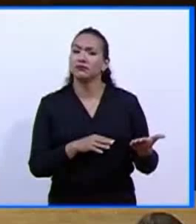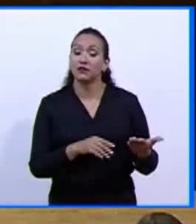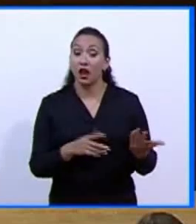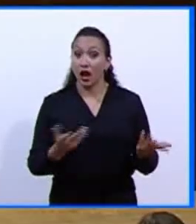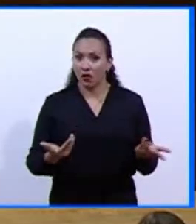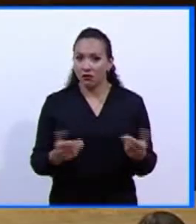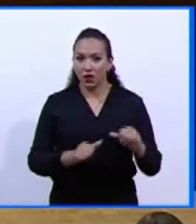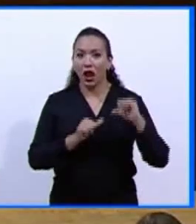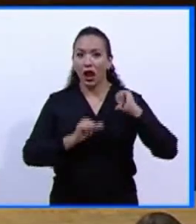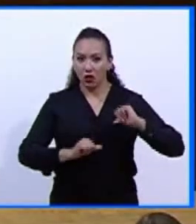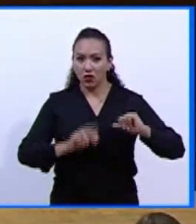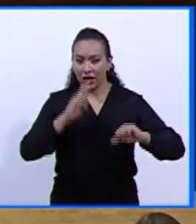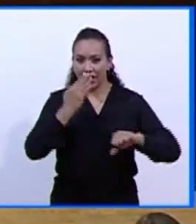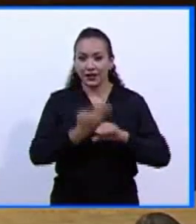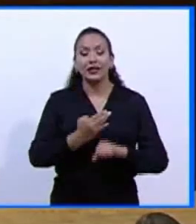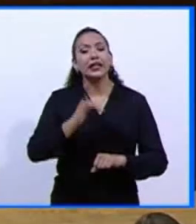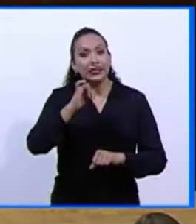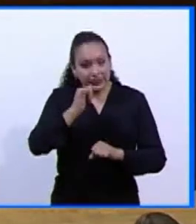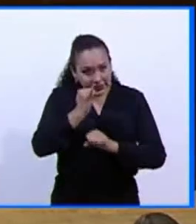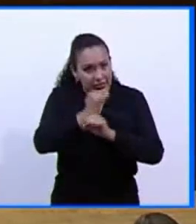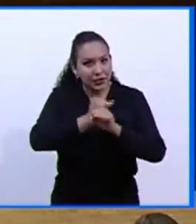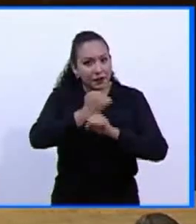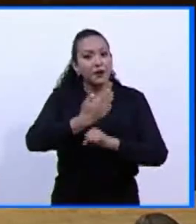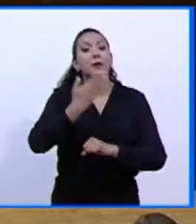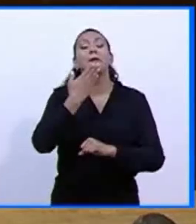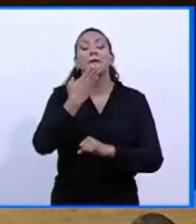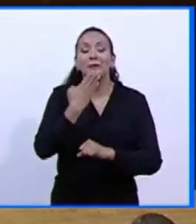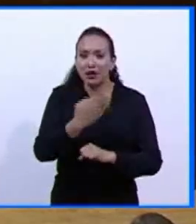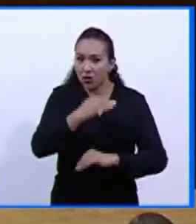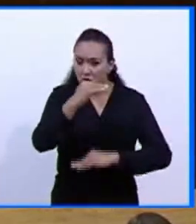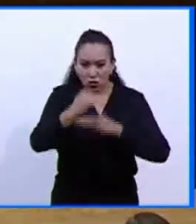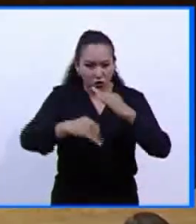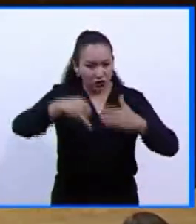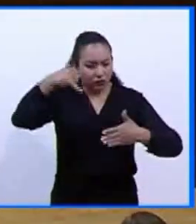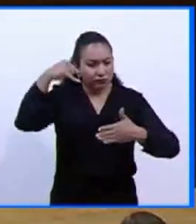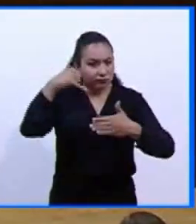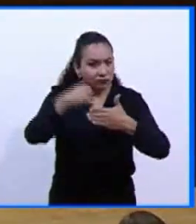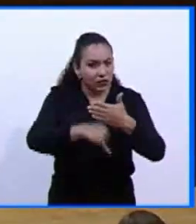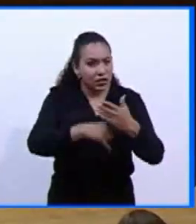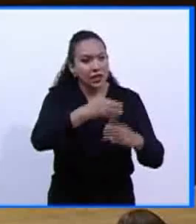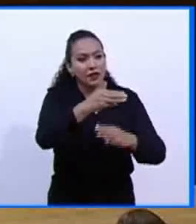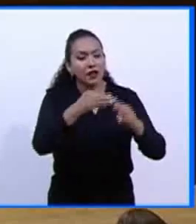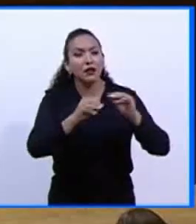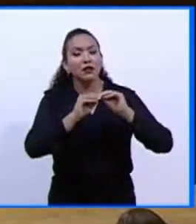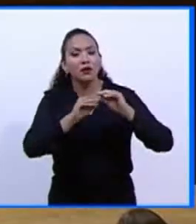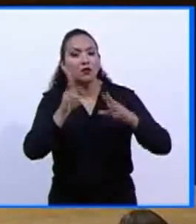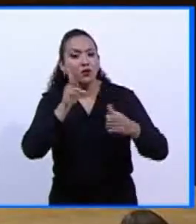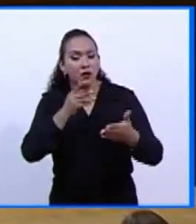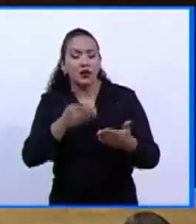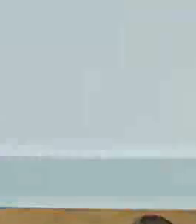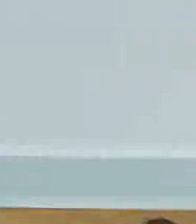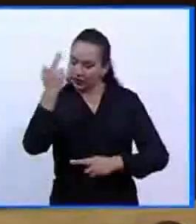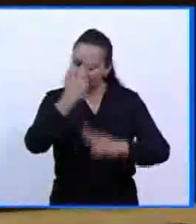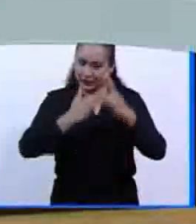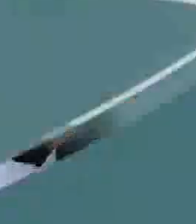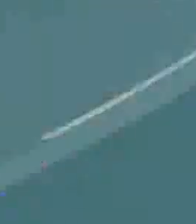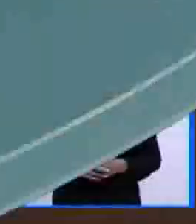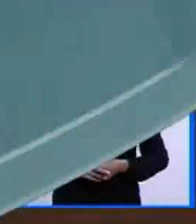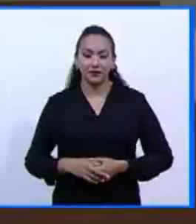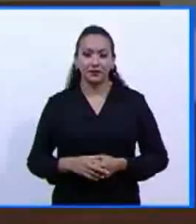sí realizó un adecuado análisis preliminar de los hechos denunciados y del material probatorio.